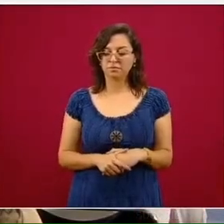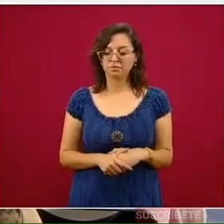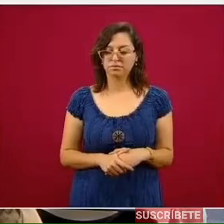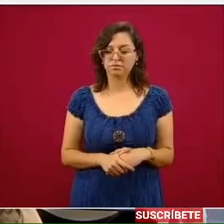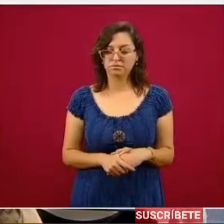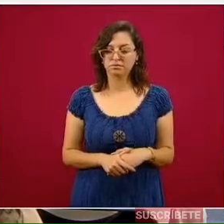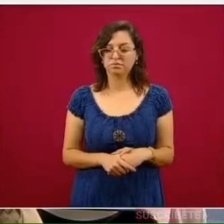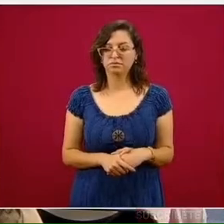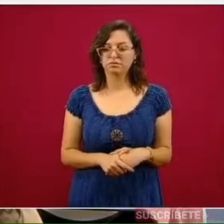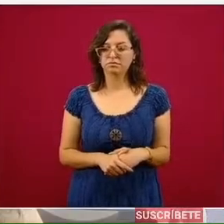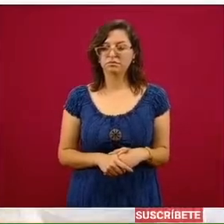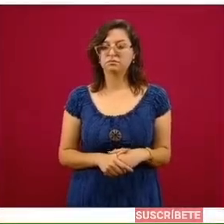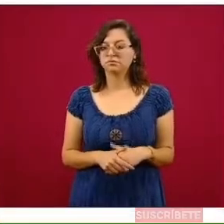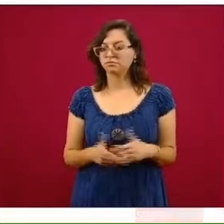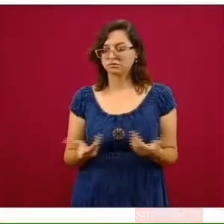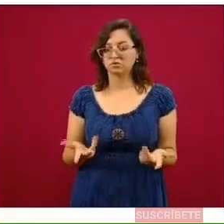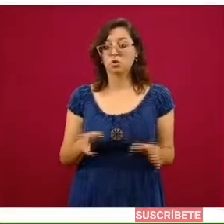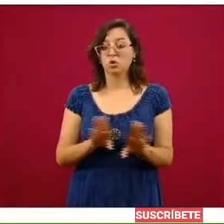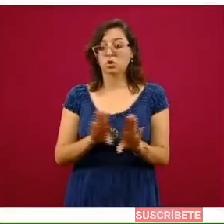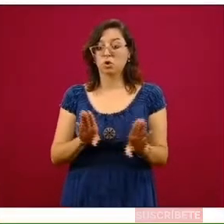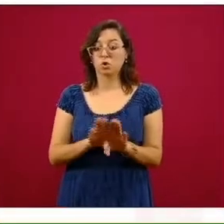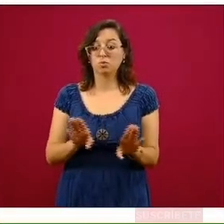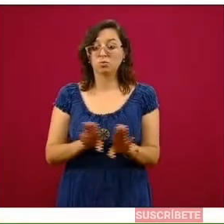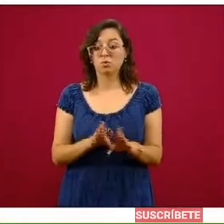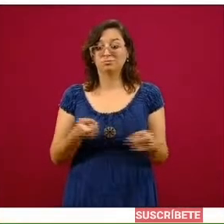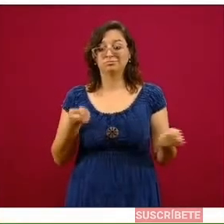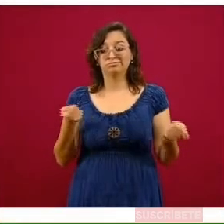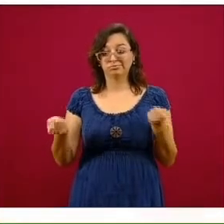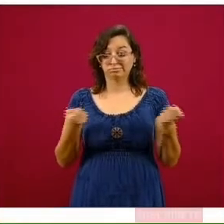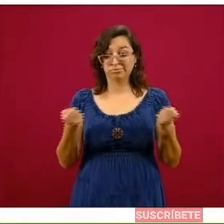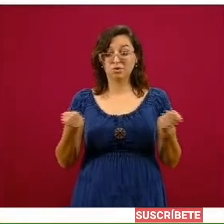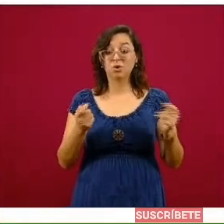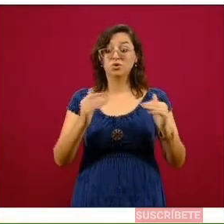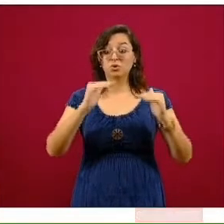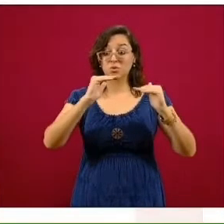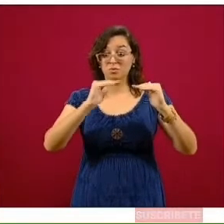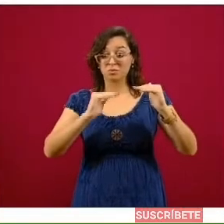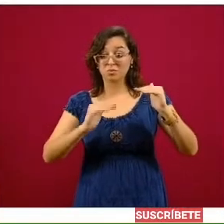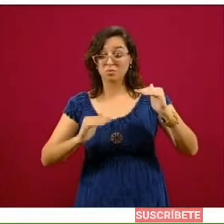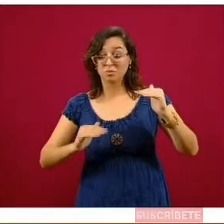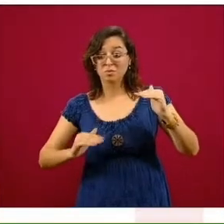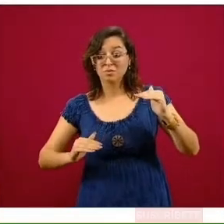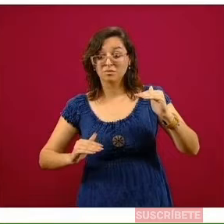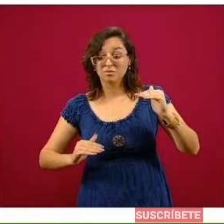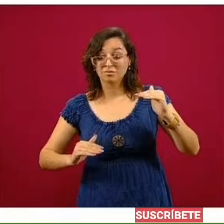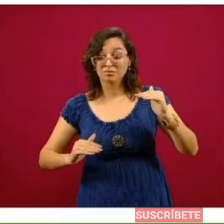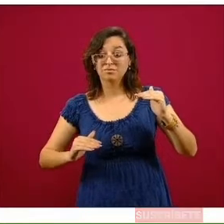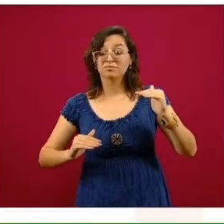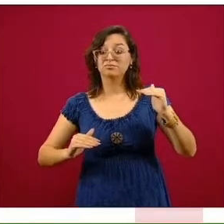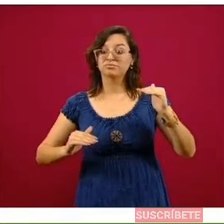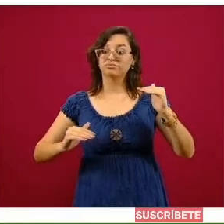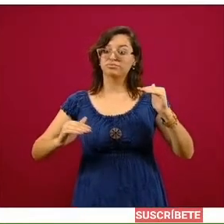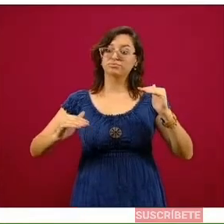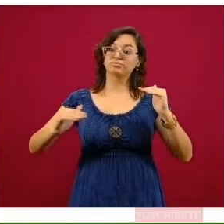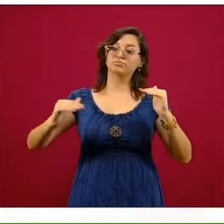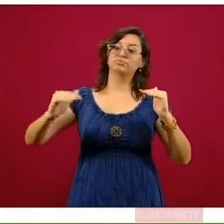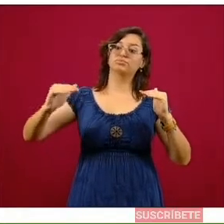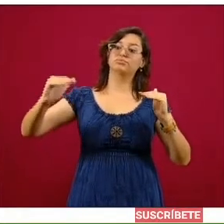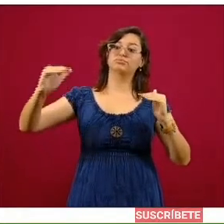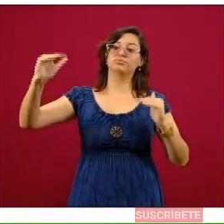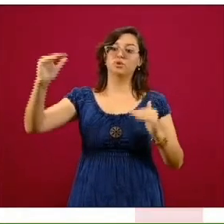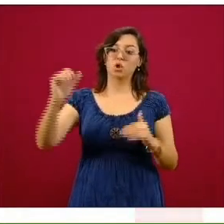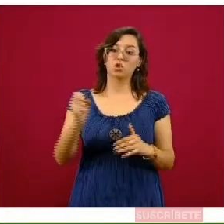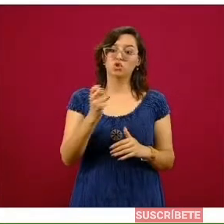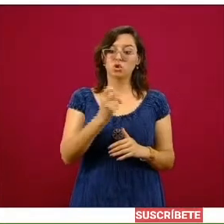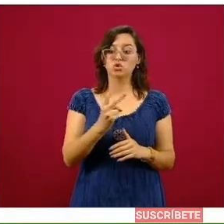ver precisamente en su número básico de reproducción cómo este se ha mantenido elevado, prácticamente acercándose al 2 en vez de ir hacia